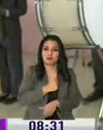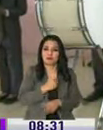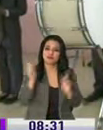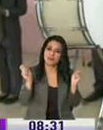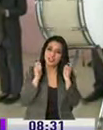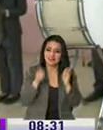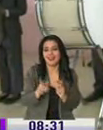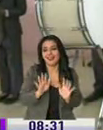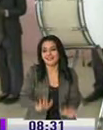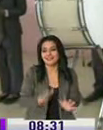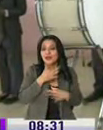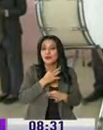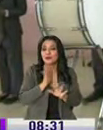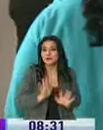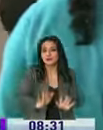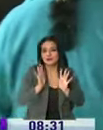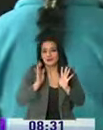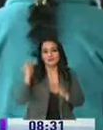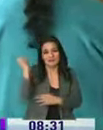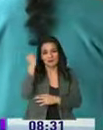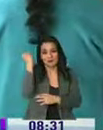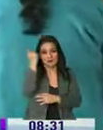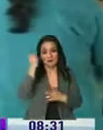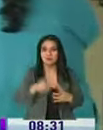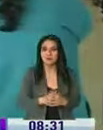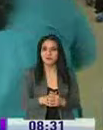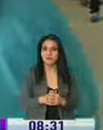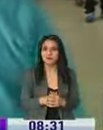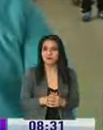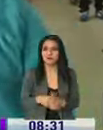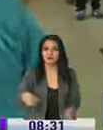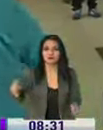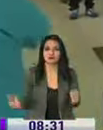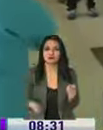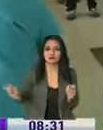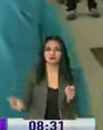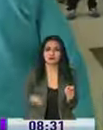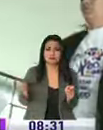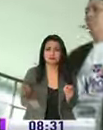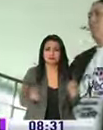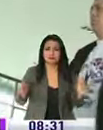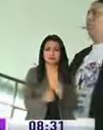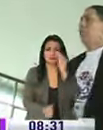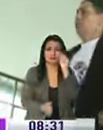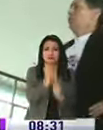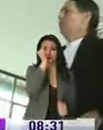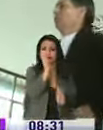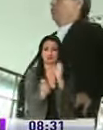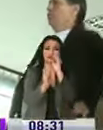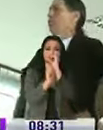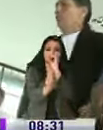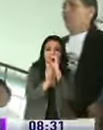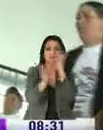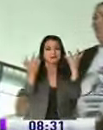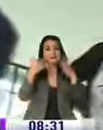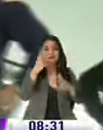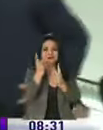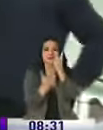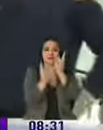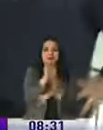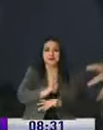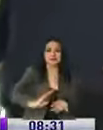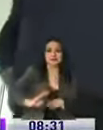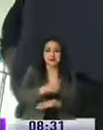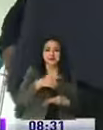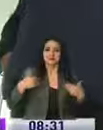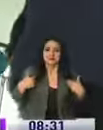Me encanta aquí la música. Al ritmo del bombo, las trompetas y platillos, dejamos a este barrio, donde la alegría,